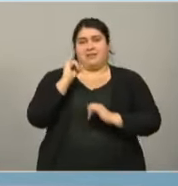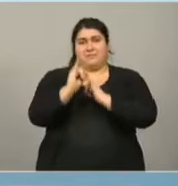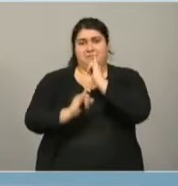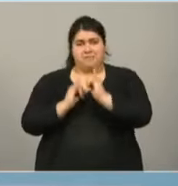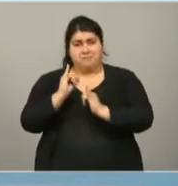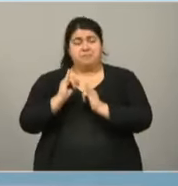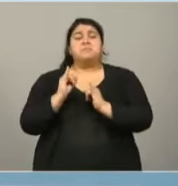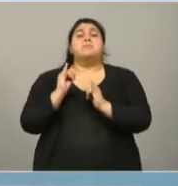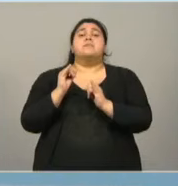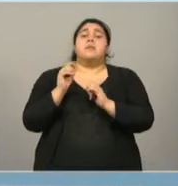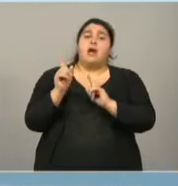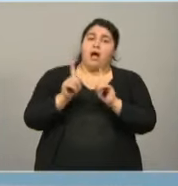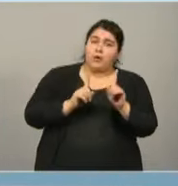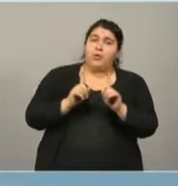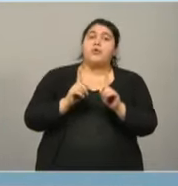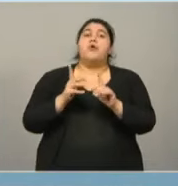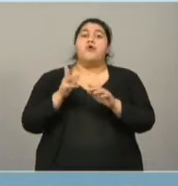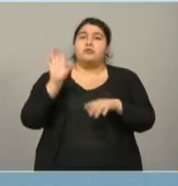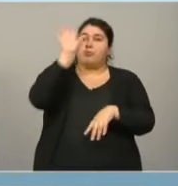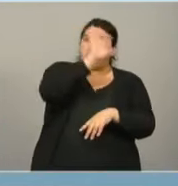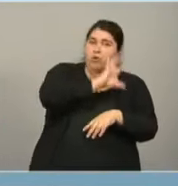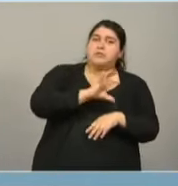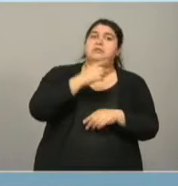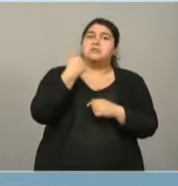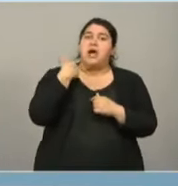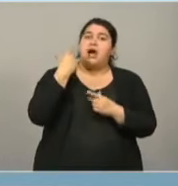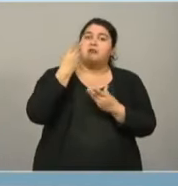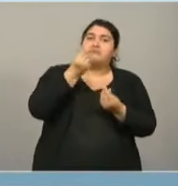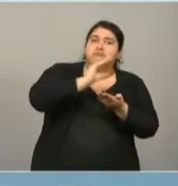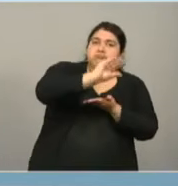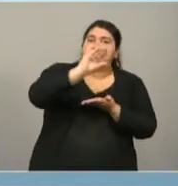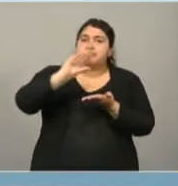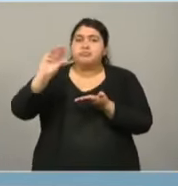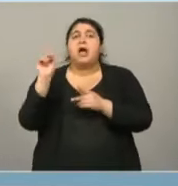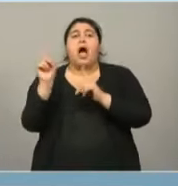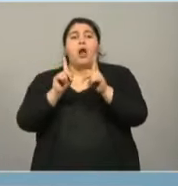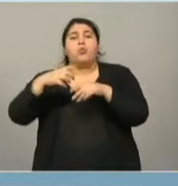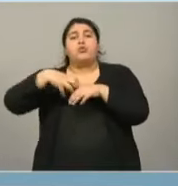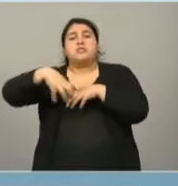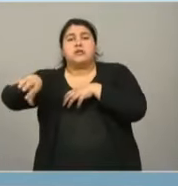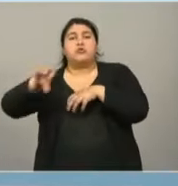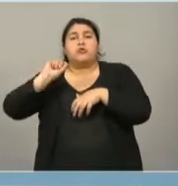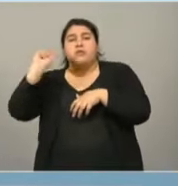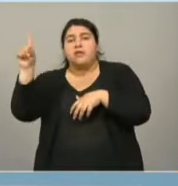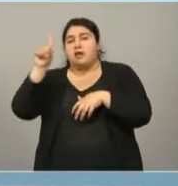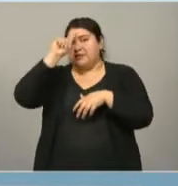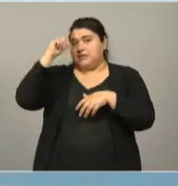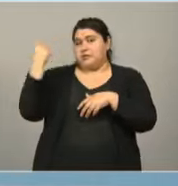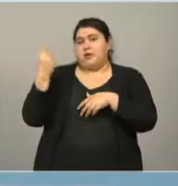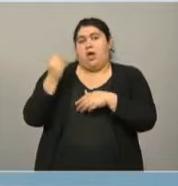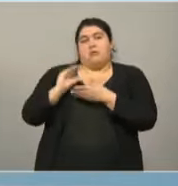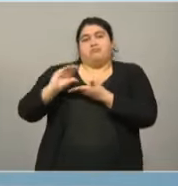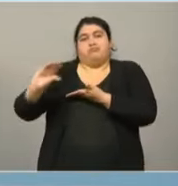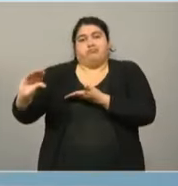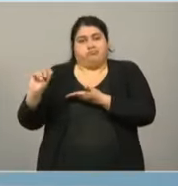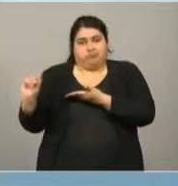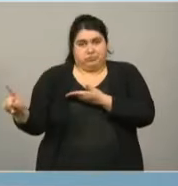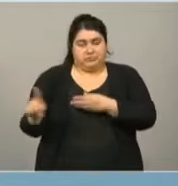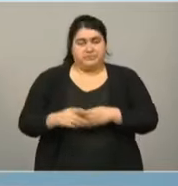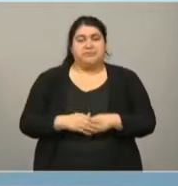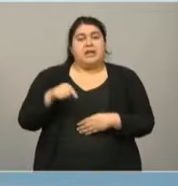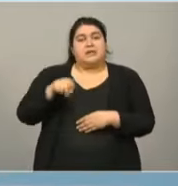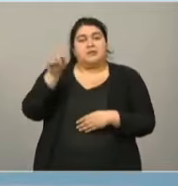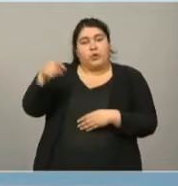funciones en algunos casos concurrentes con las provincias en en otros casos que son exclusivas del gobierno nacional Entonces esto